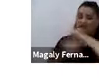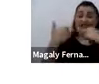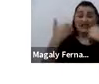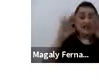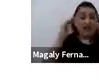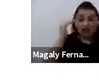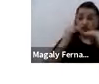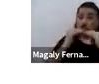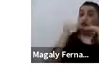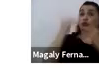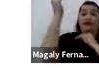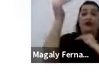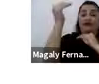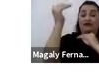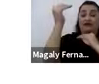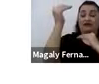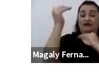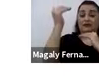superen con